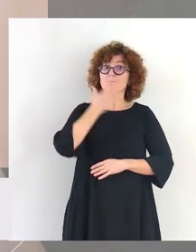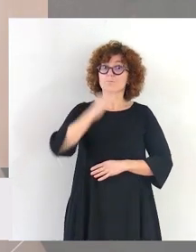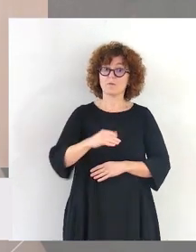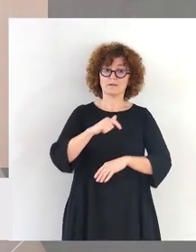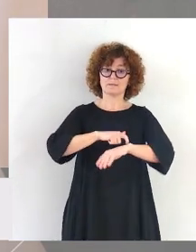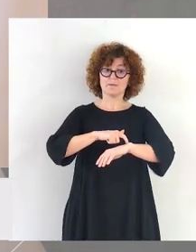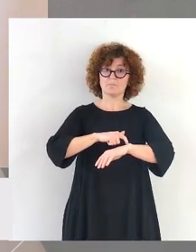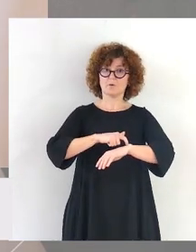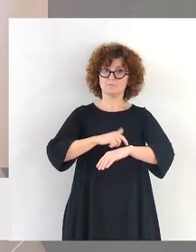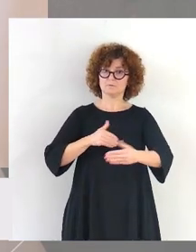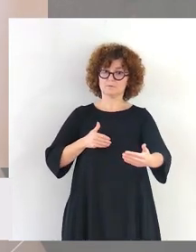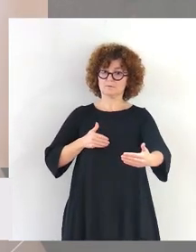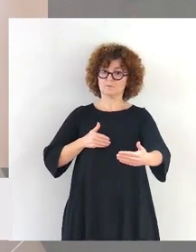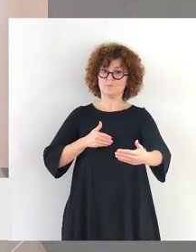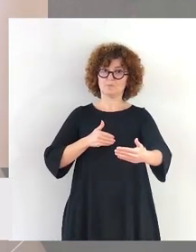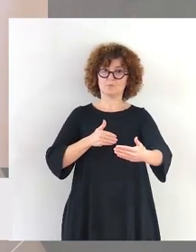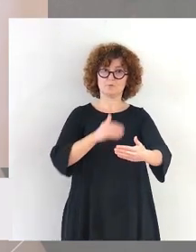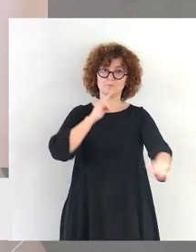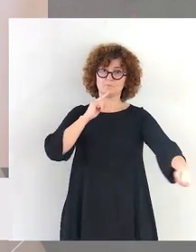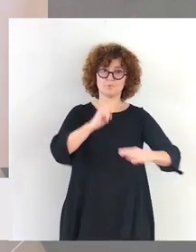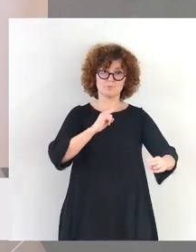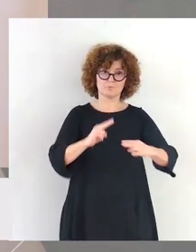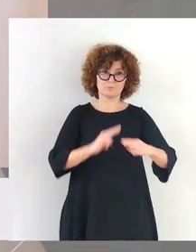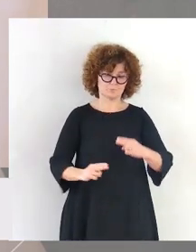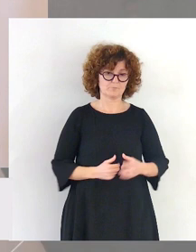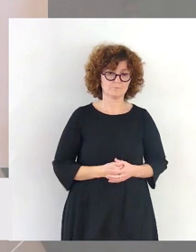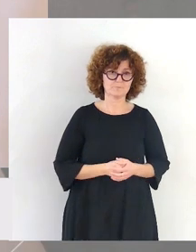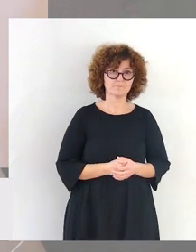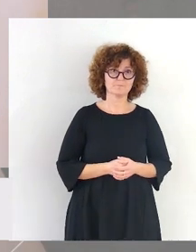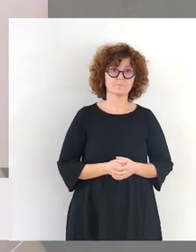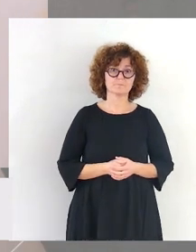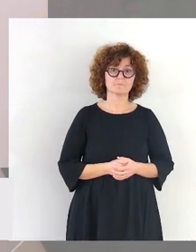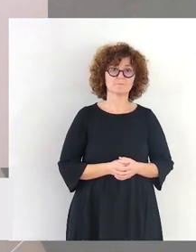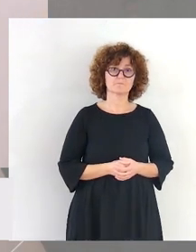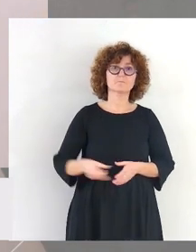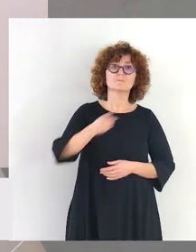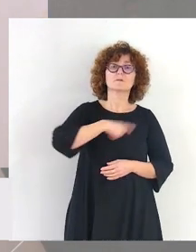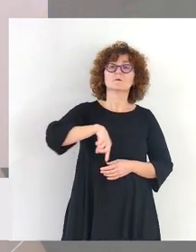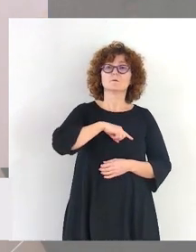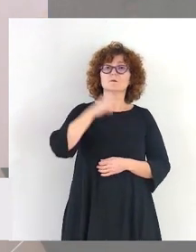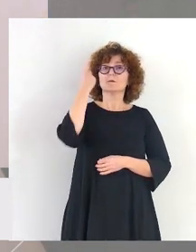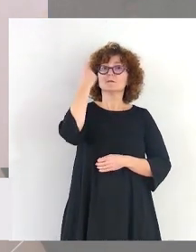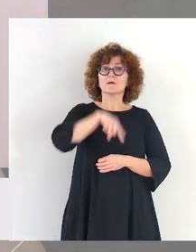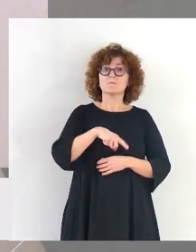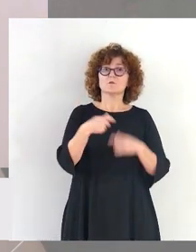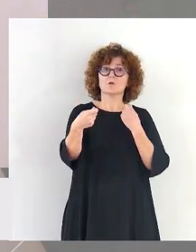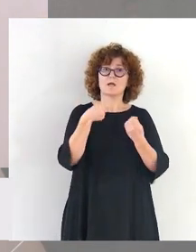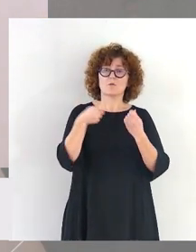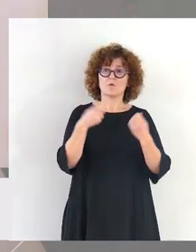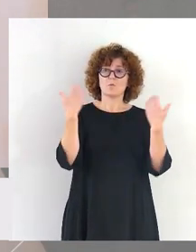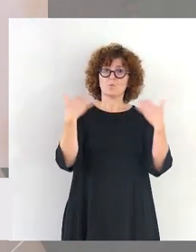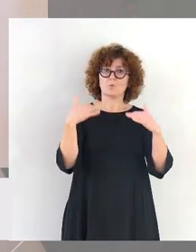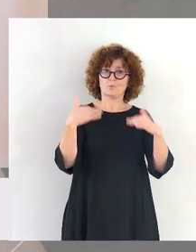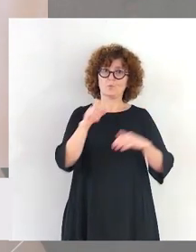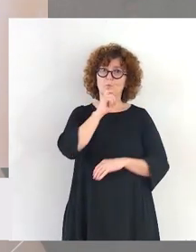tiempo cada vez más corto del que disponemos somos conscientes de que la negociación será compleja